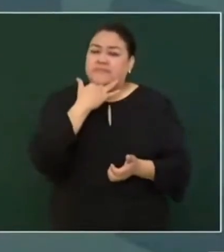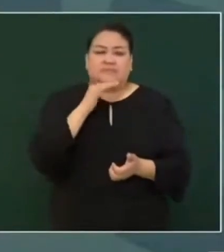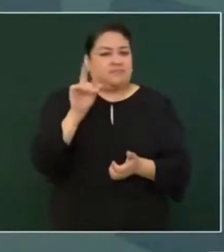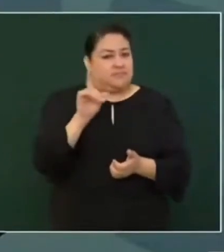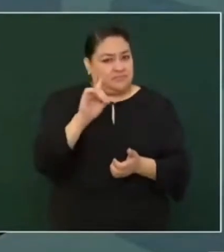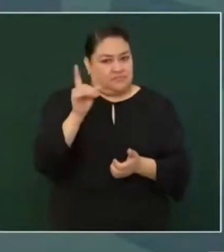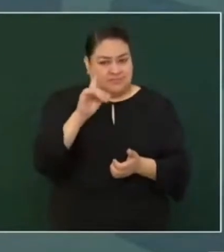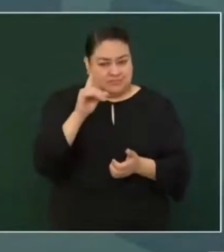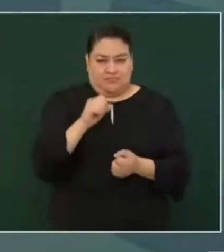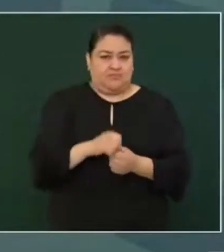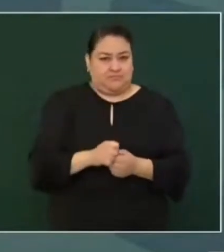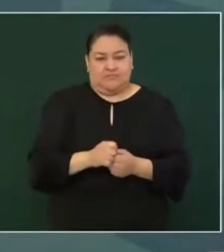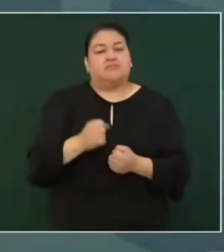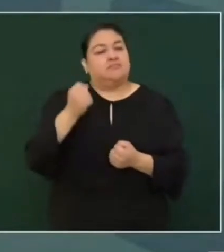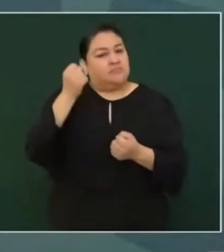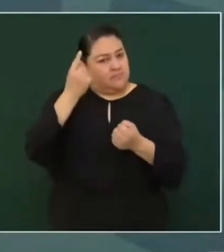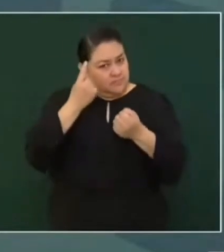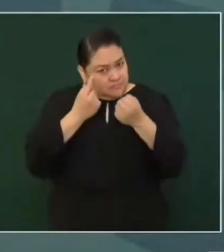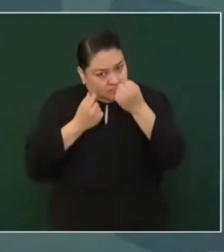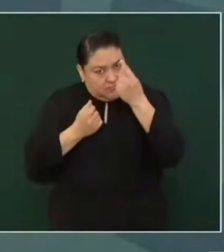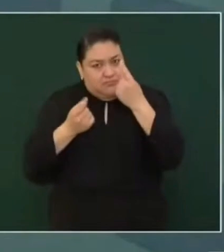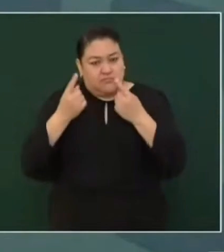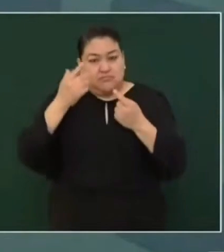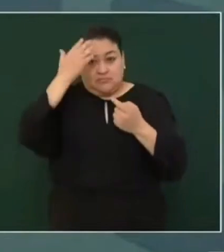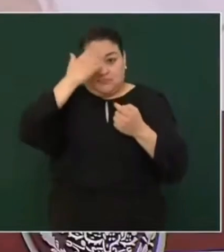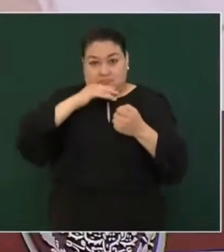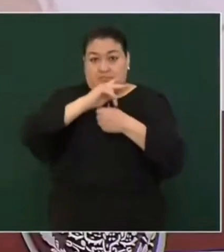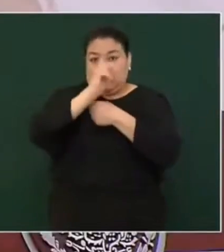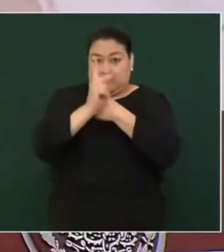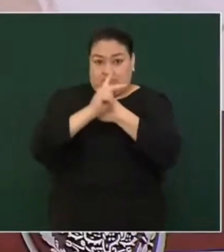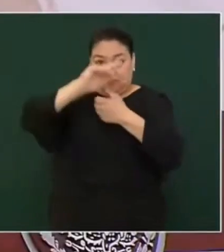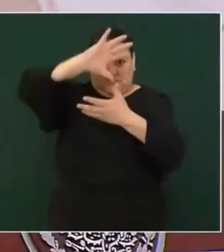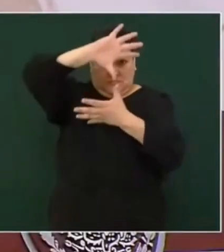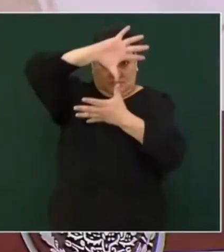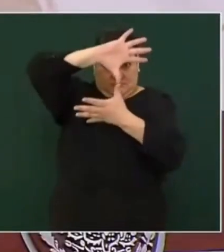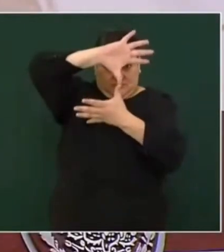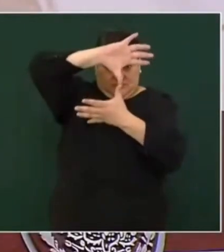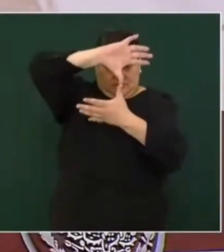En los países de Centroamérica, del Caribe.